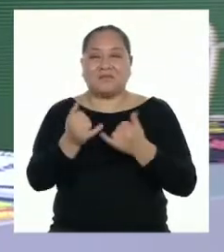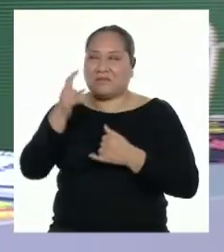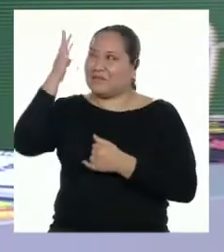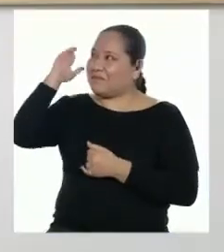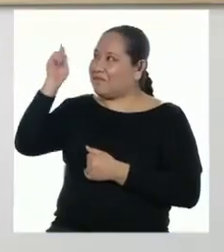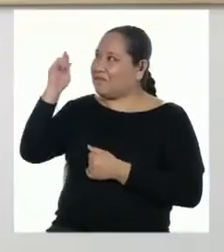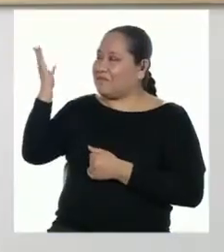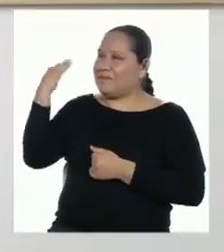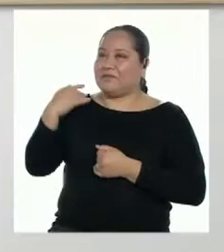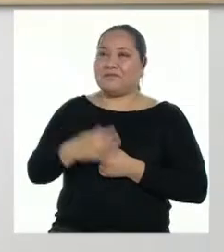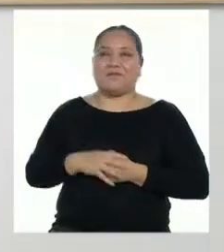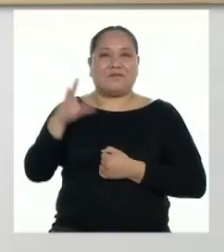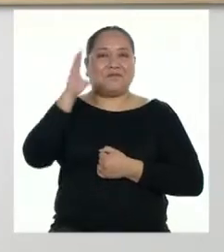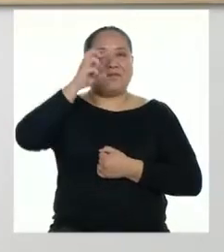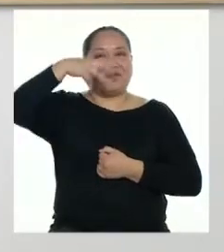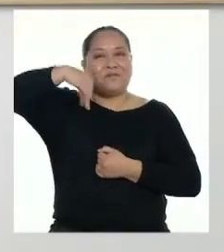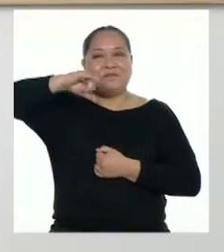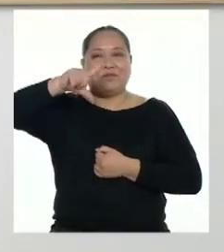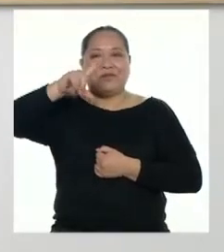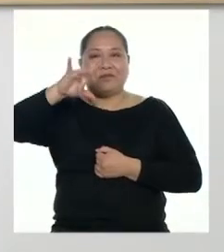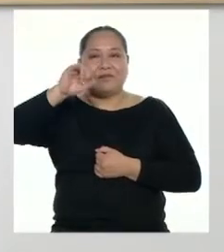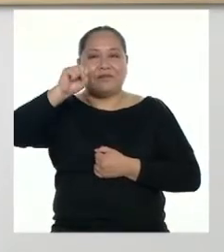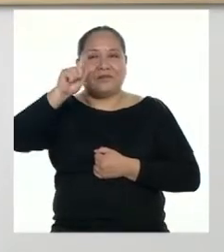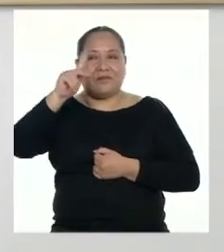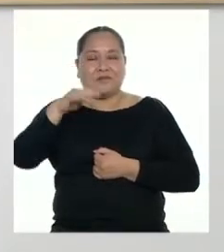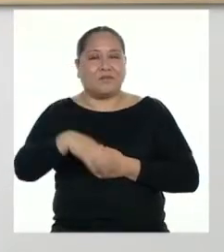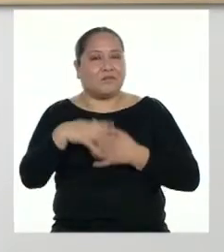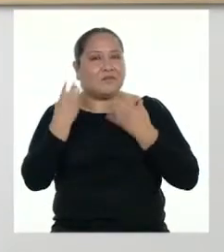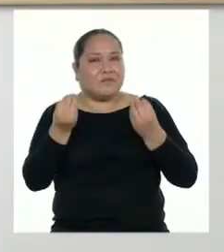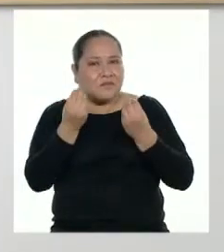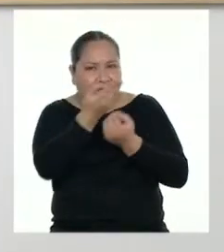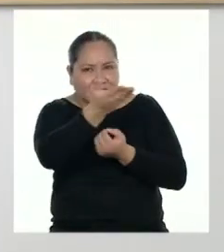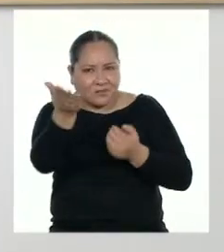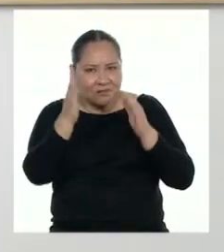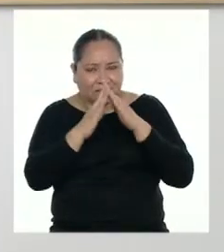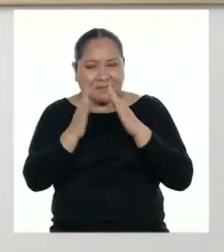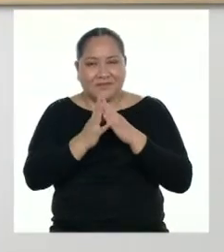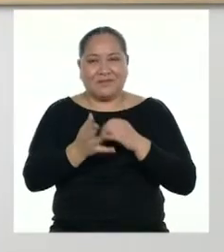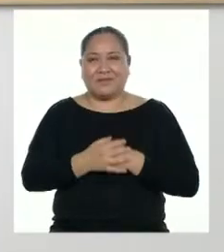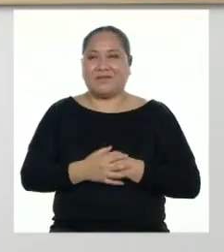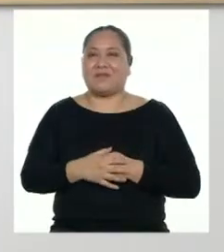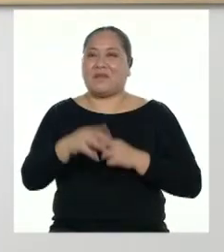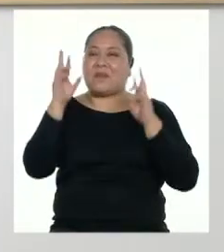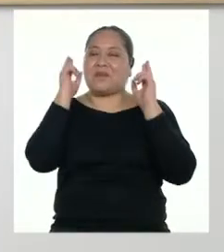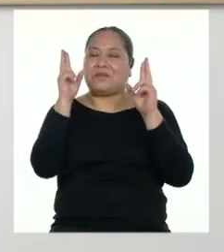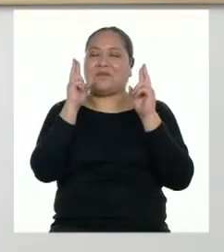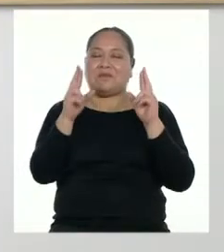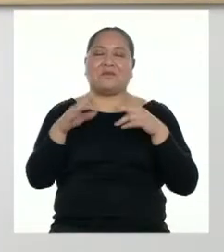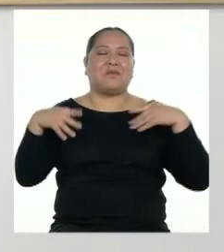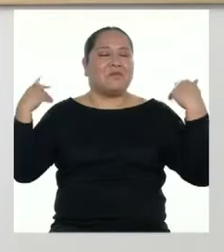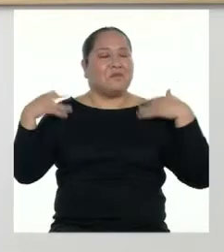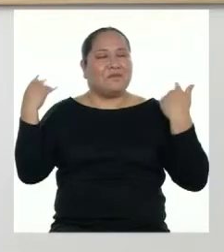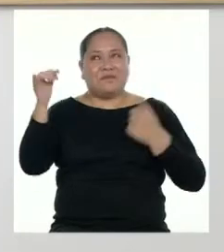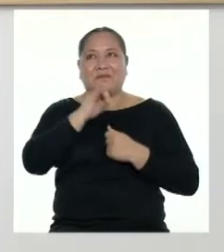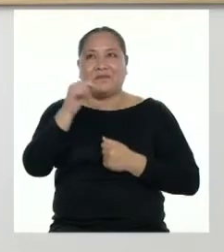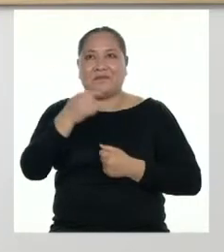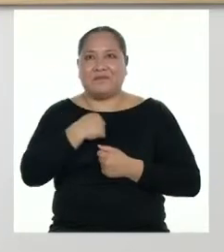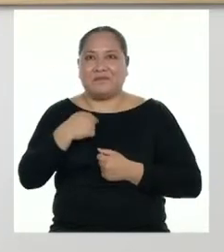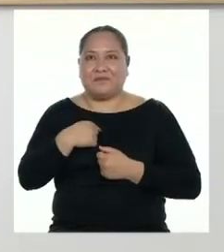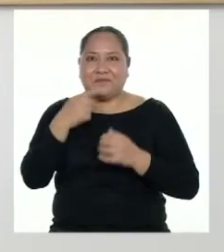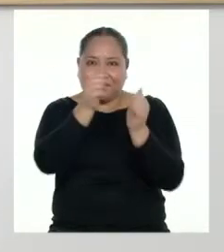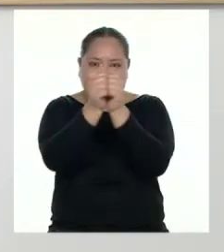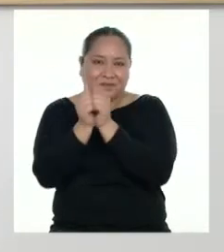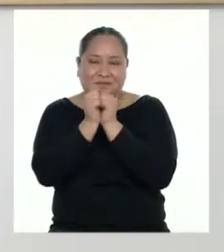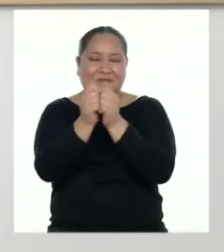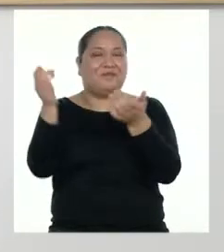profesora. Hola Miluska, ¿cómo están todas y todos en sus casas? Espero que tan felices como yo de estar